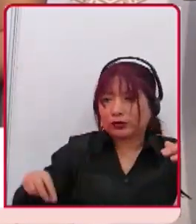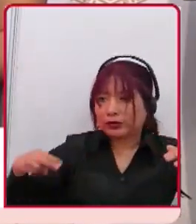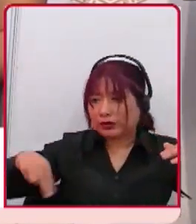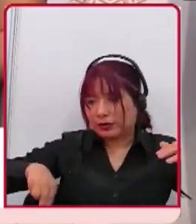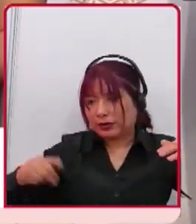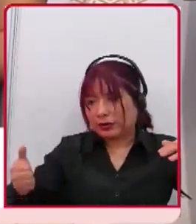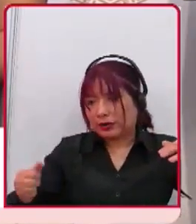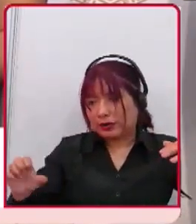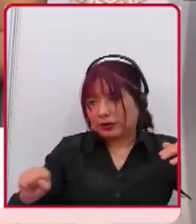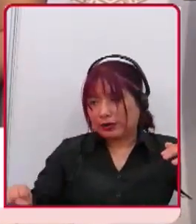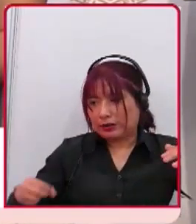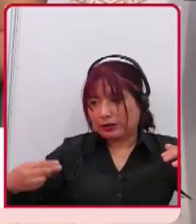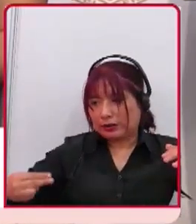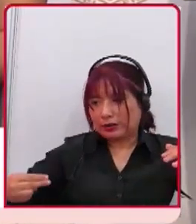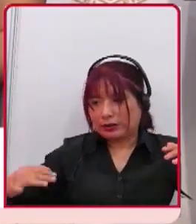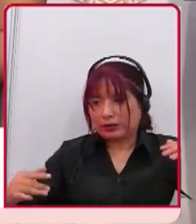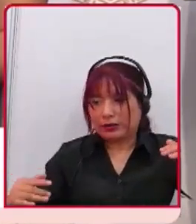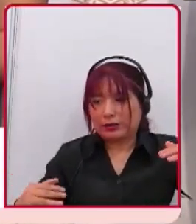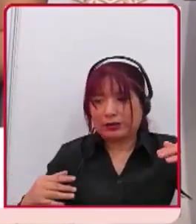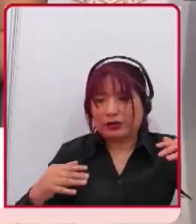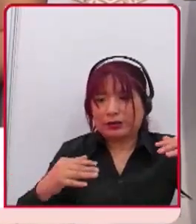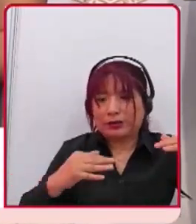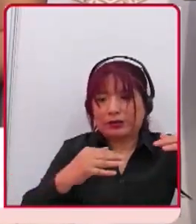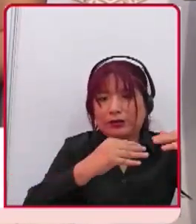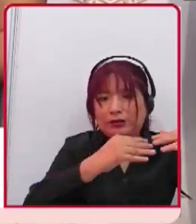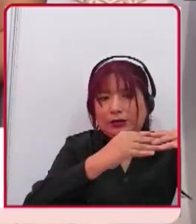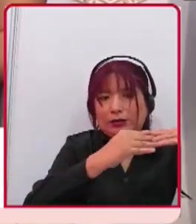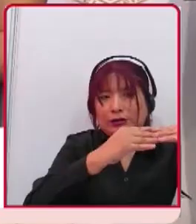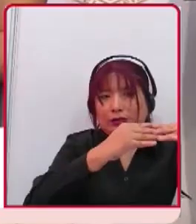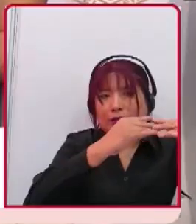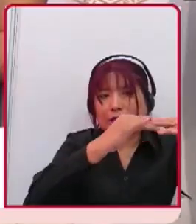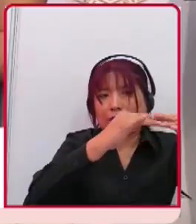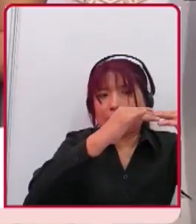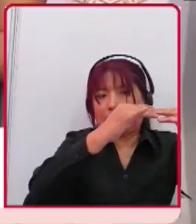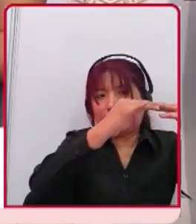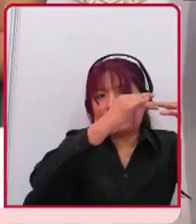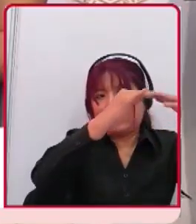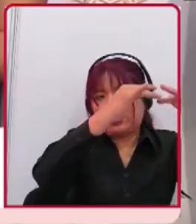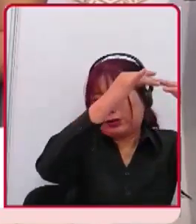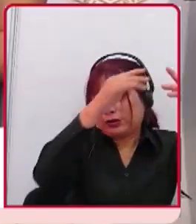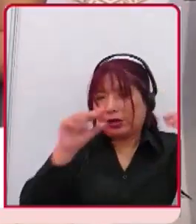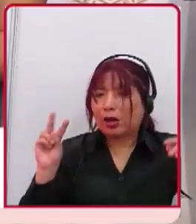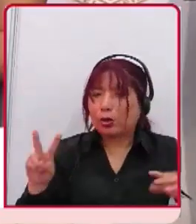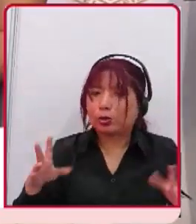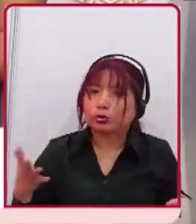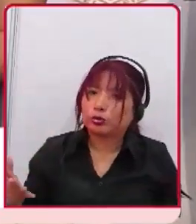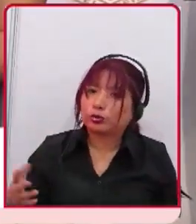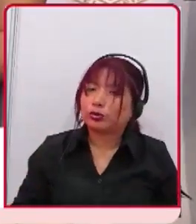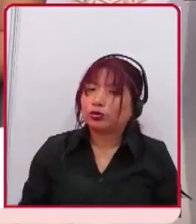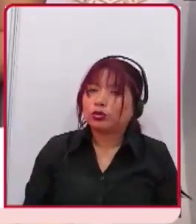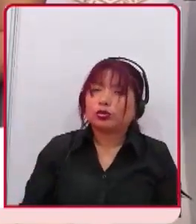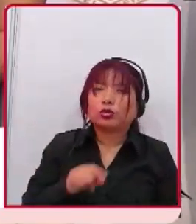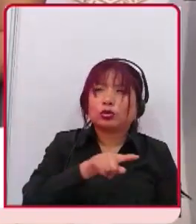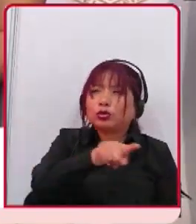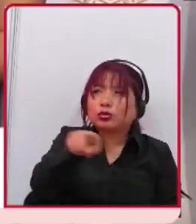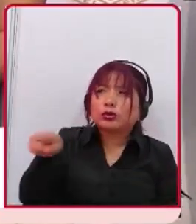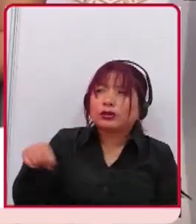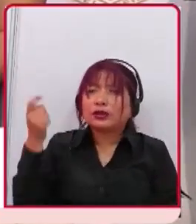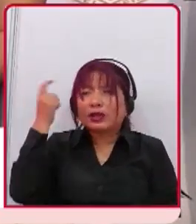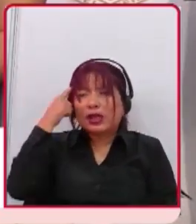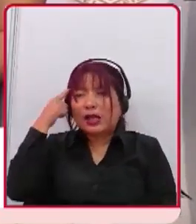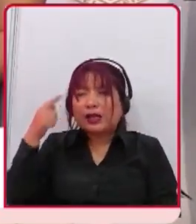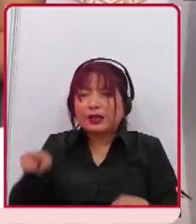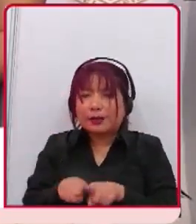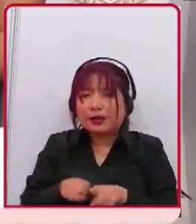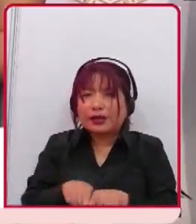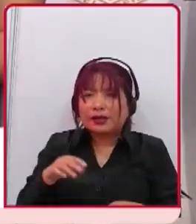CO2 es inodoro, no se siente, y el H2 es evidentemente sí. ¿Ustedes creen que podría